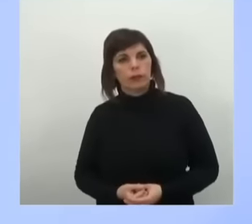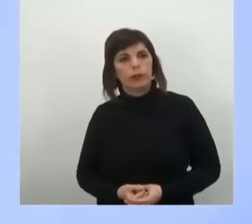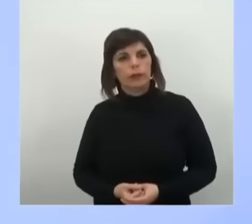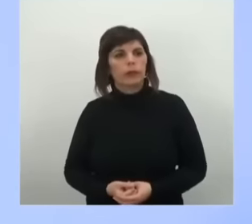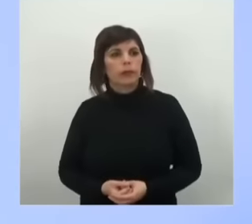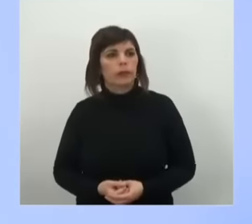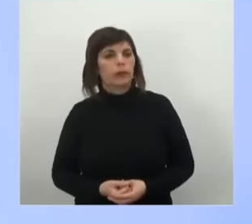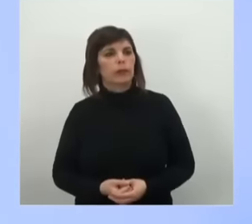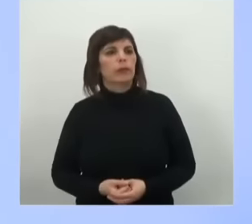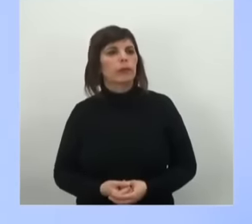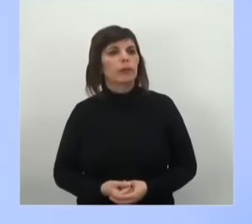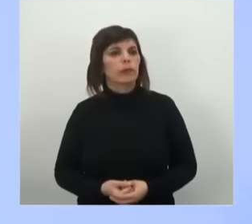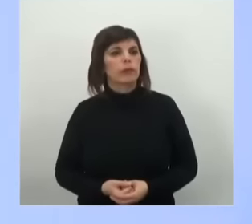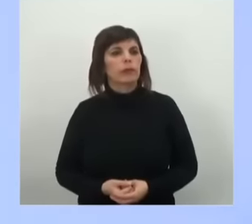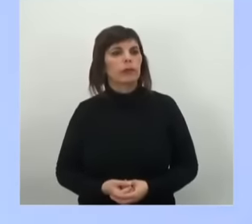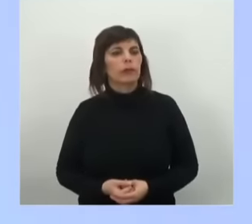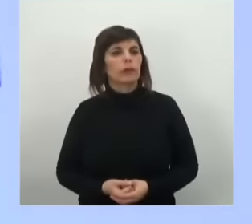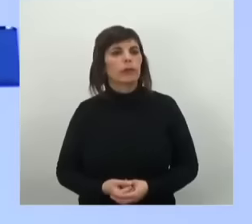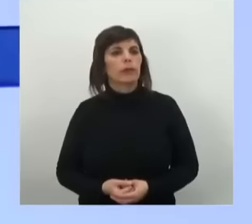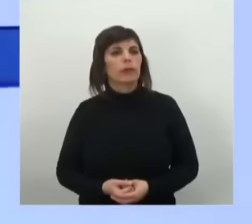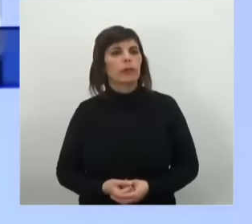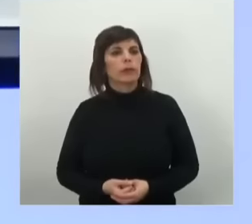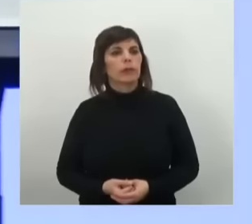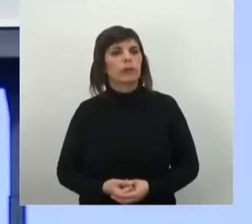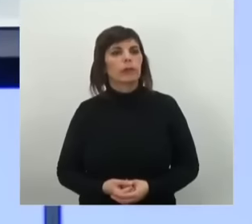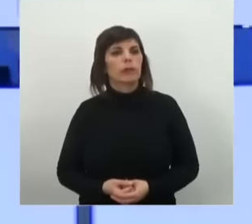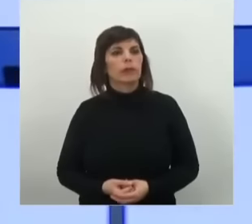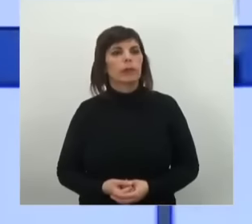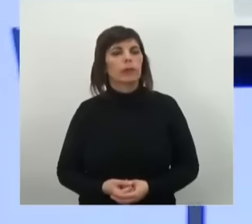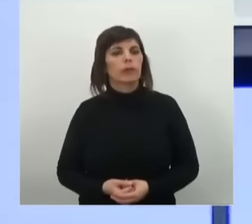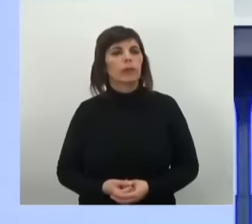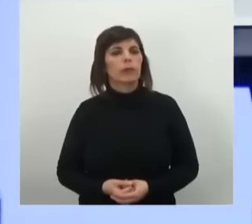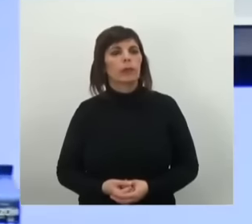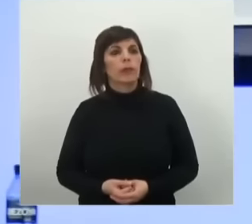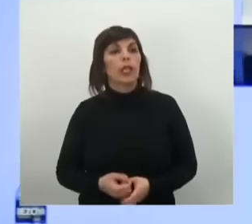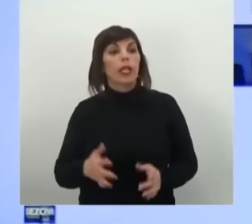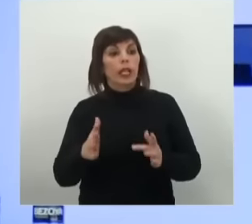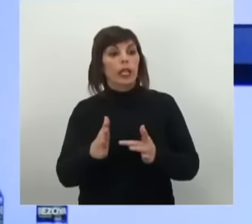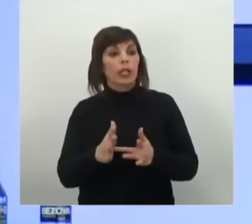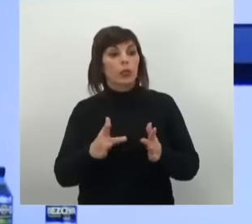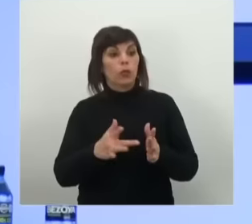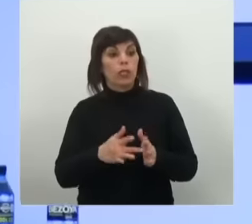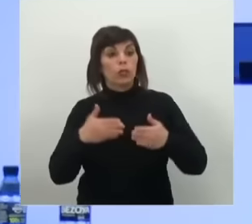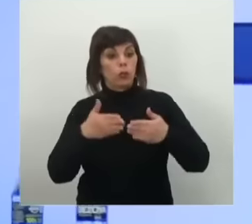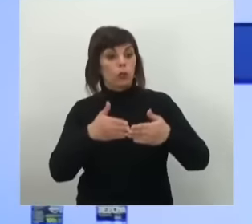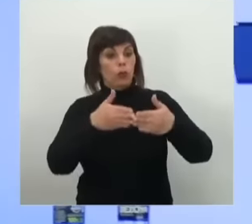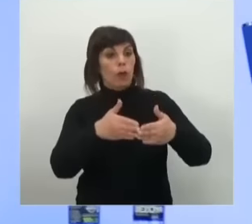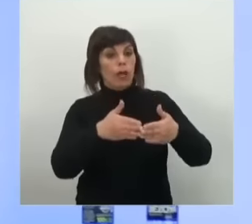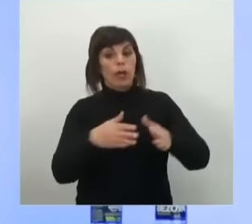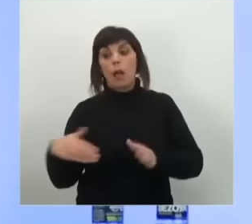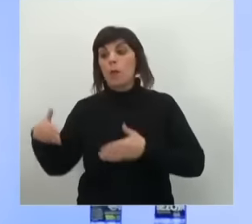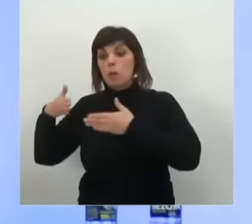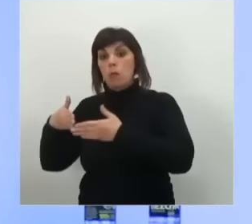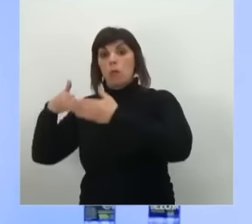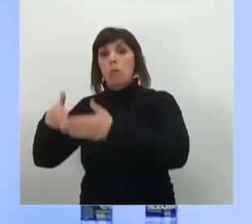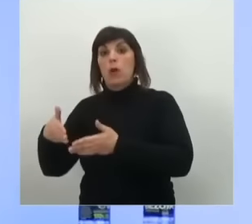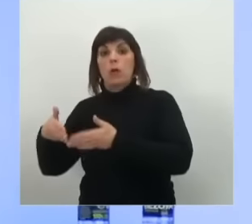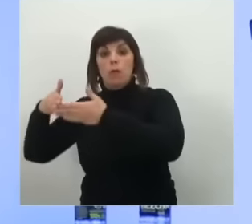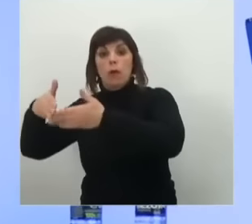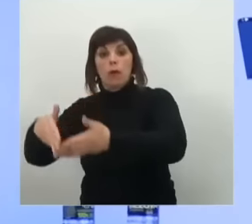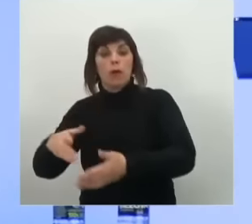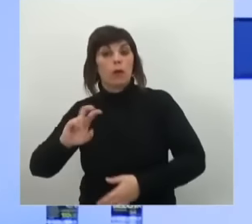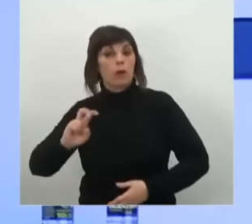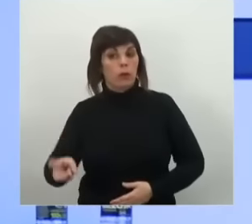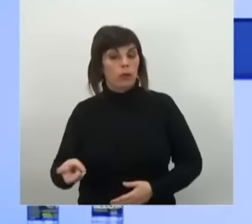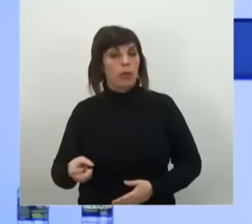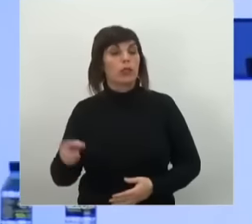y había también con él otras barcas yo no sé si usted se dio cuenta lo que pasó